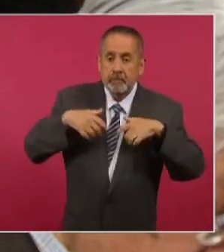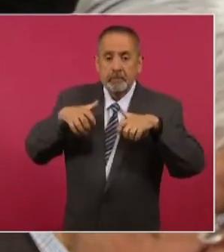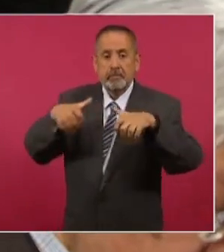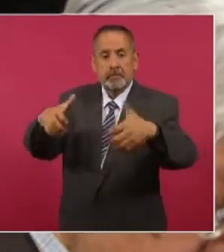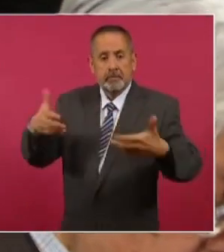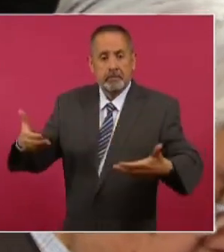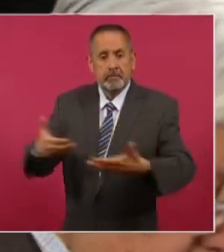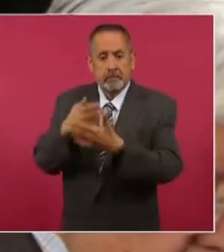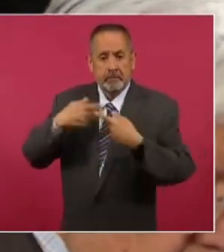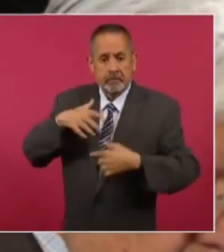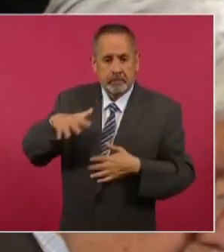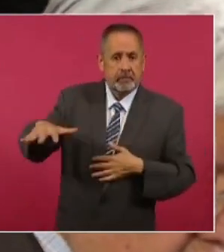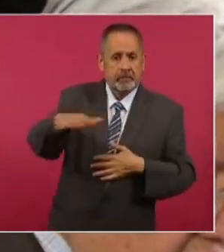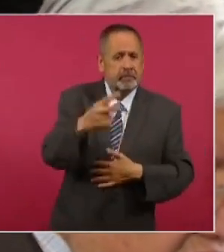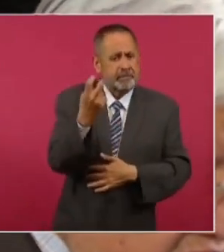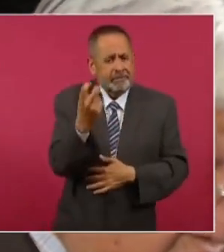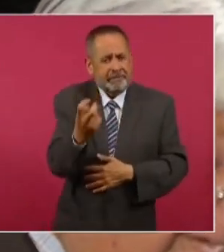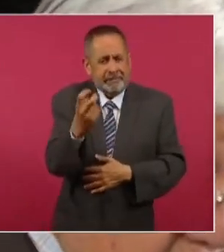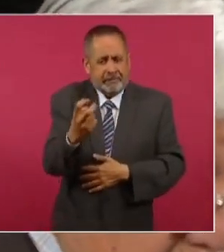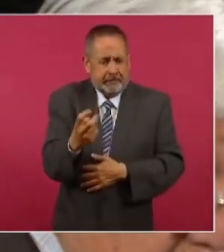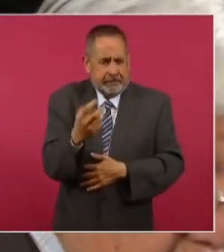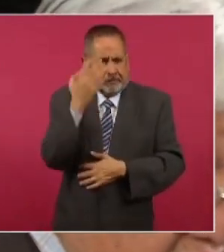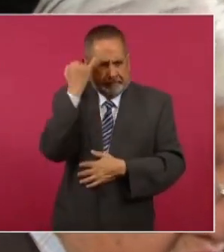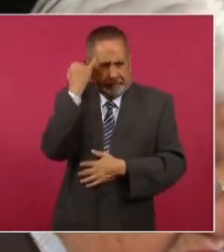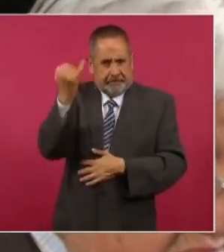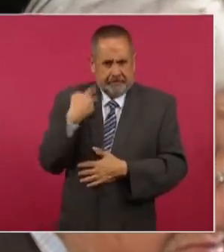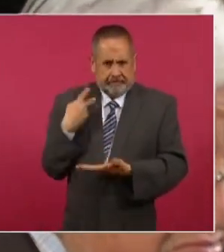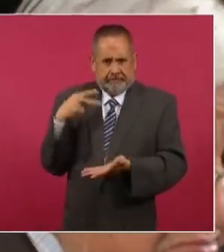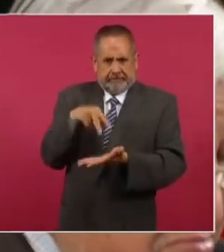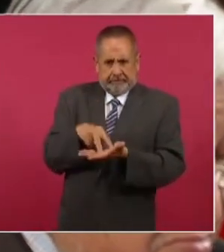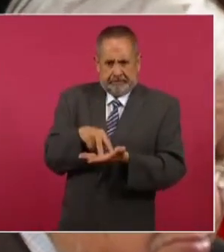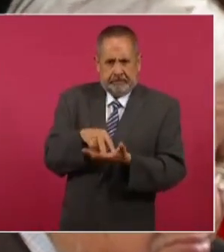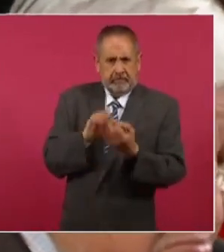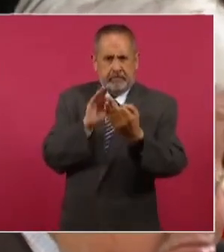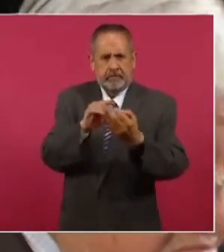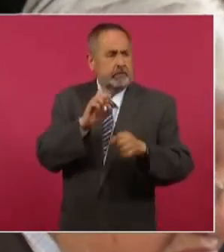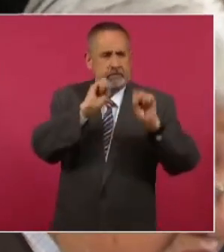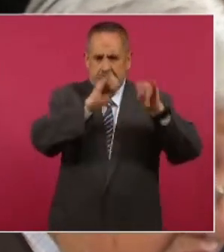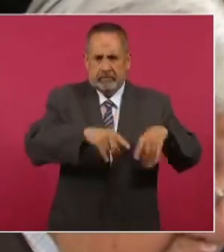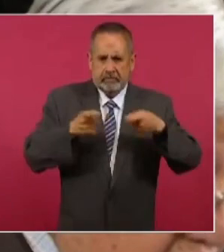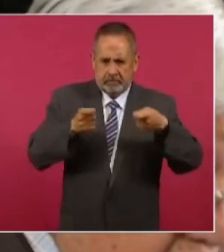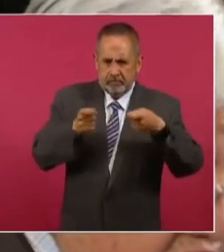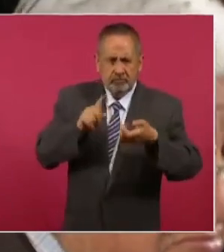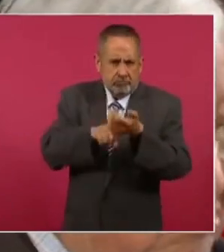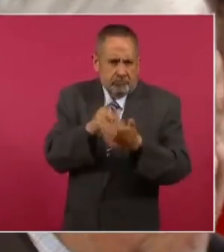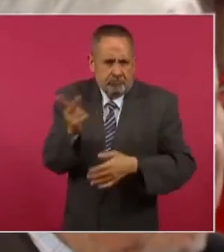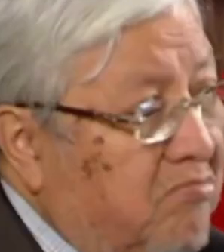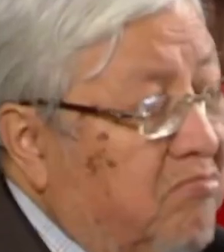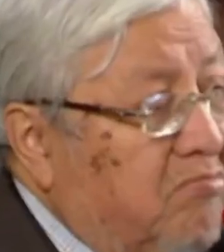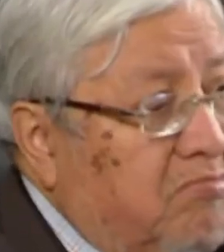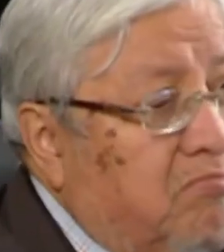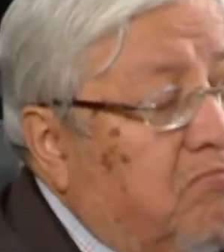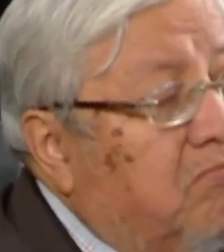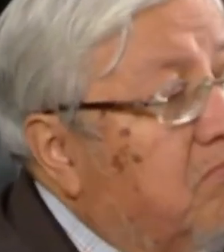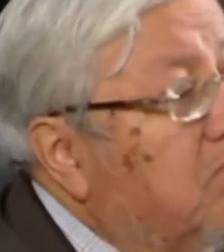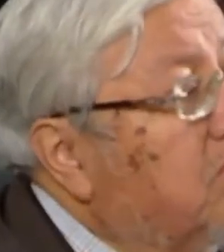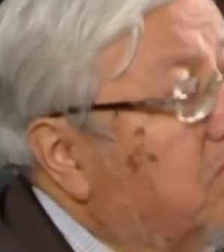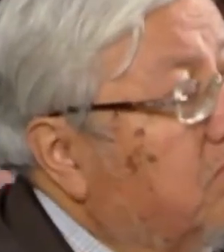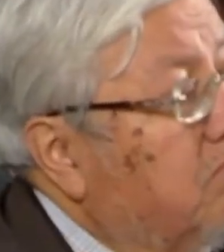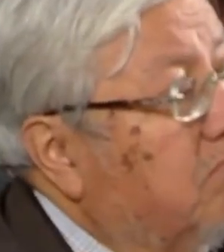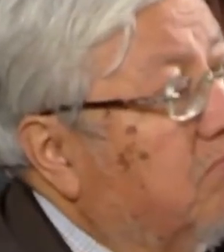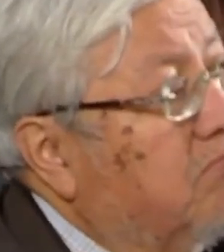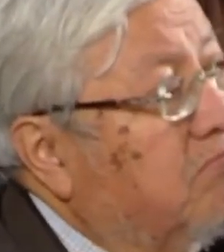al pueblo y es precisamente la intención de estar aquí con usted sin manipulación preguntarle de viva voz a usted el líder del país